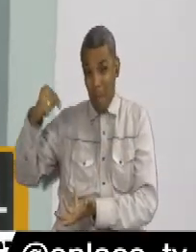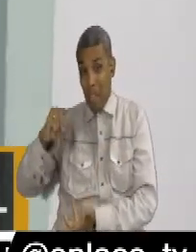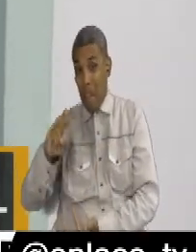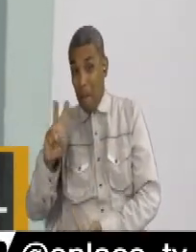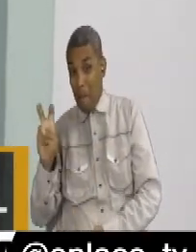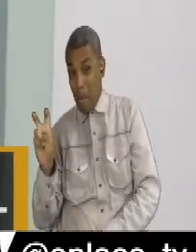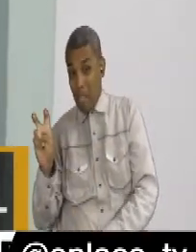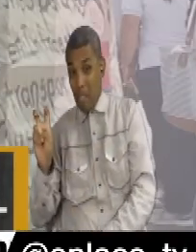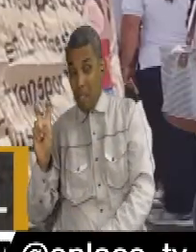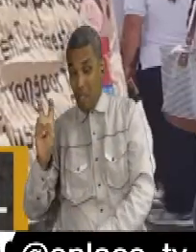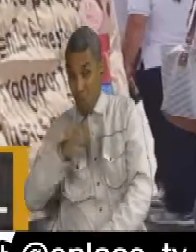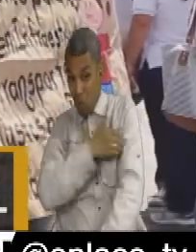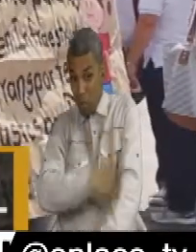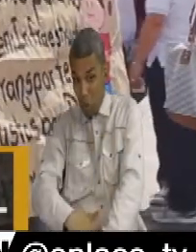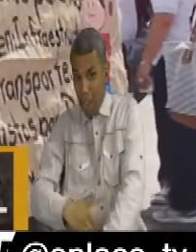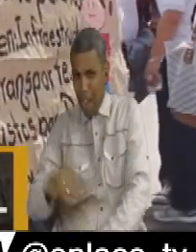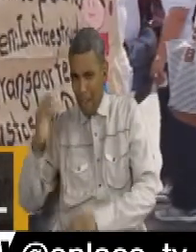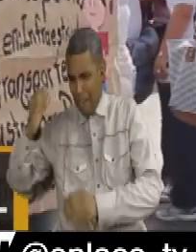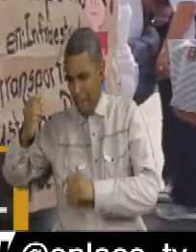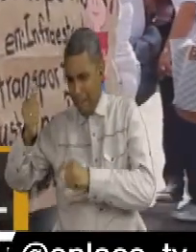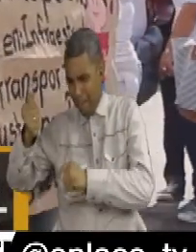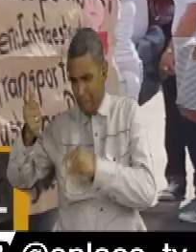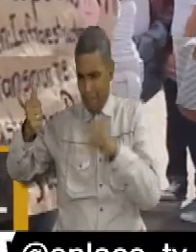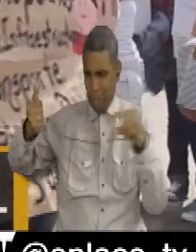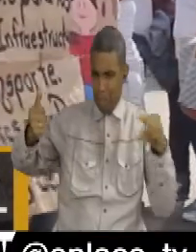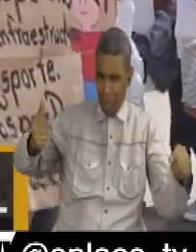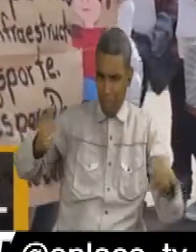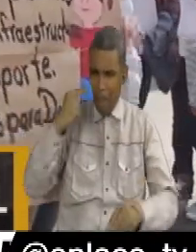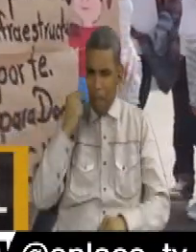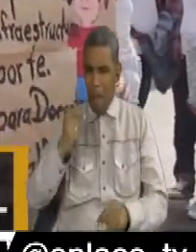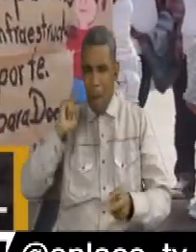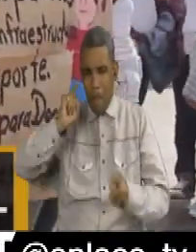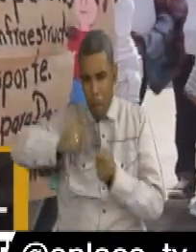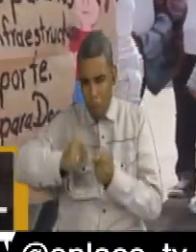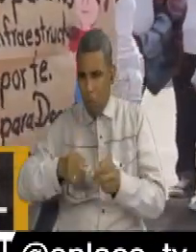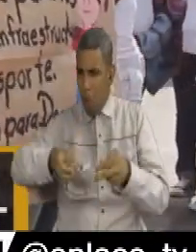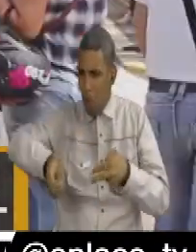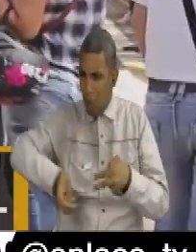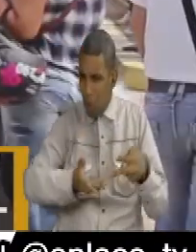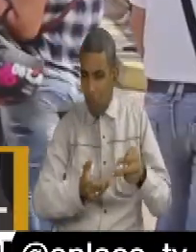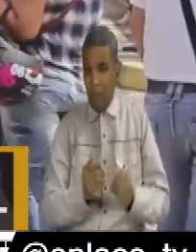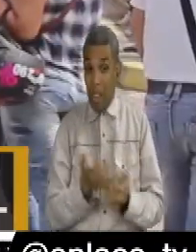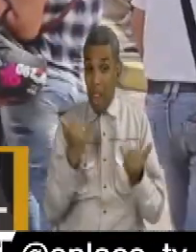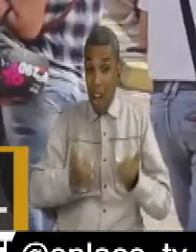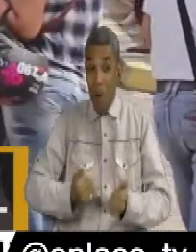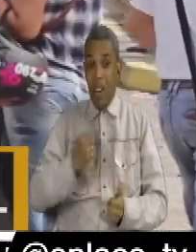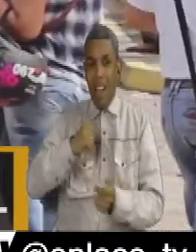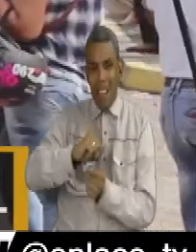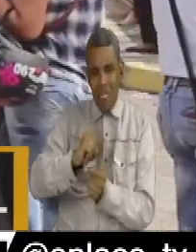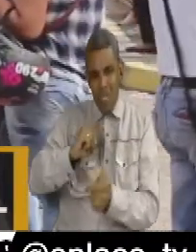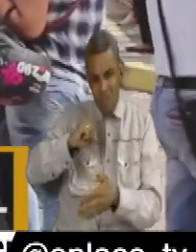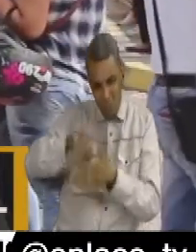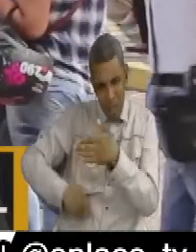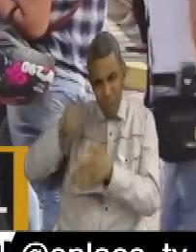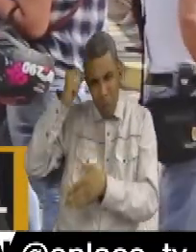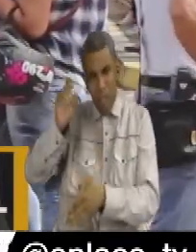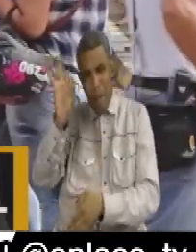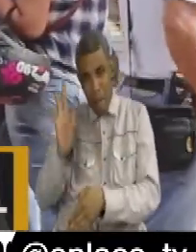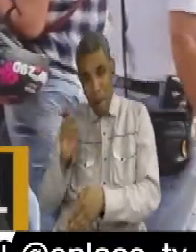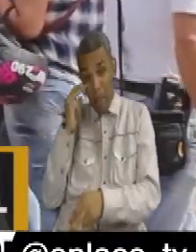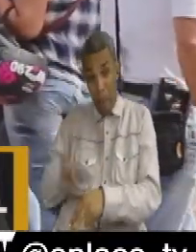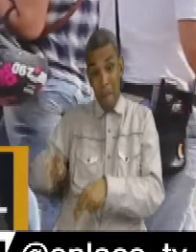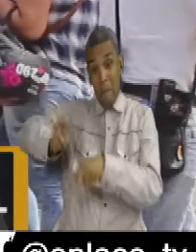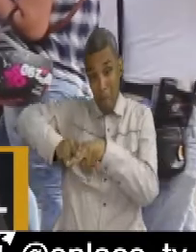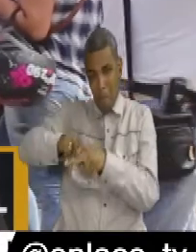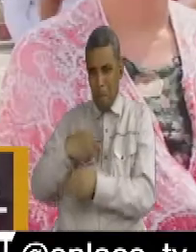que con la reforma tributaria iba a salir el recurso para la educación y que además se iba a